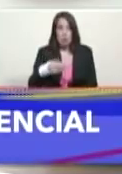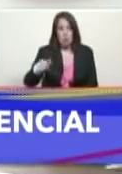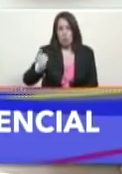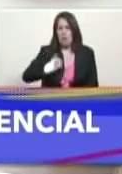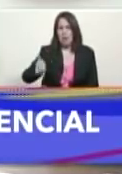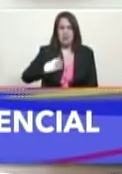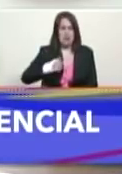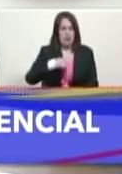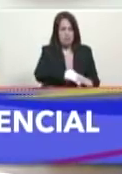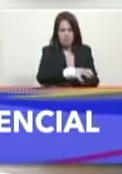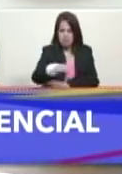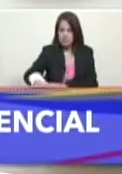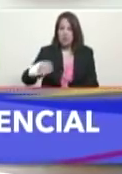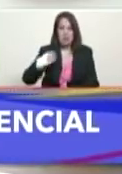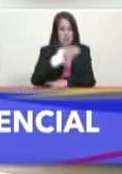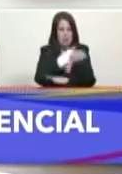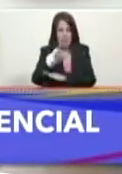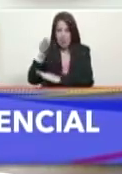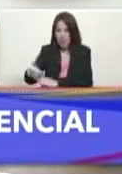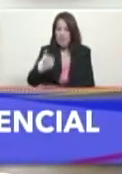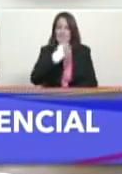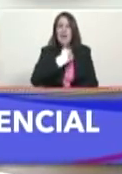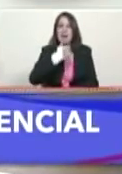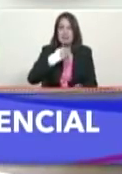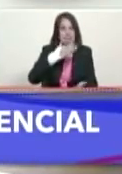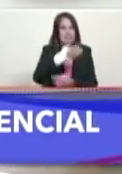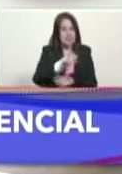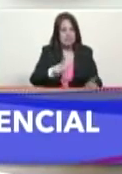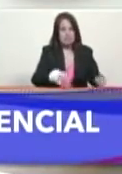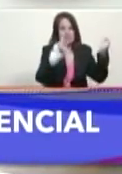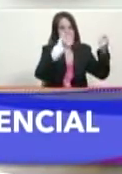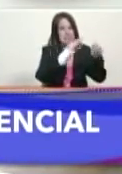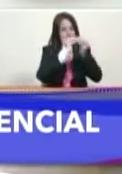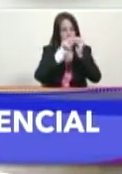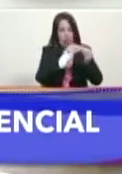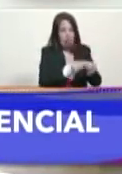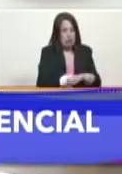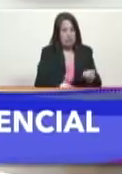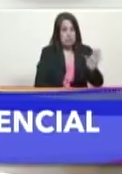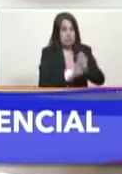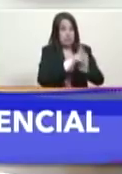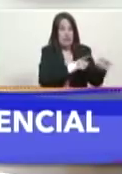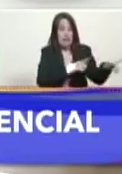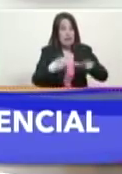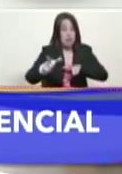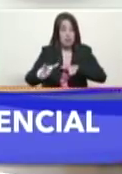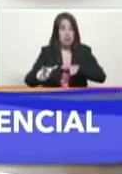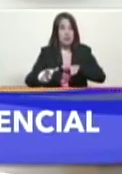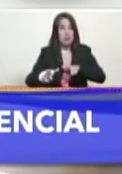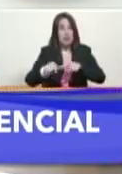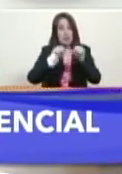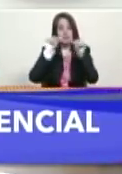región, iremos con perseverancia a recuperar inmediatamente hasta que liberemos el sistema.